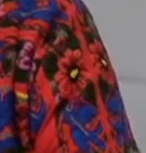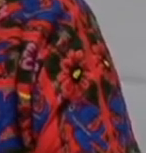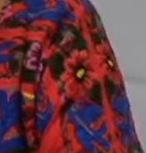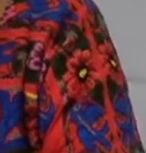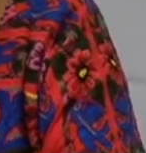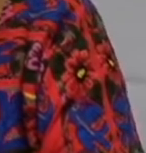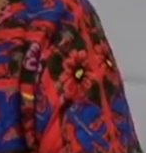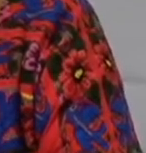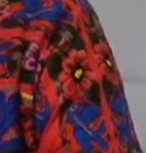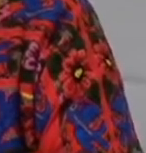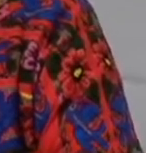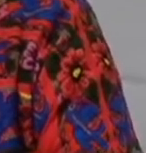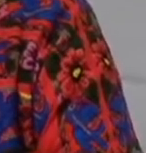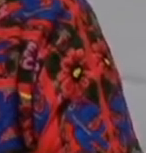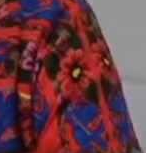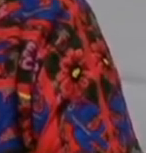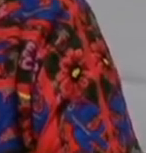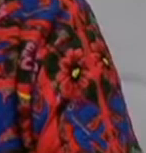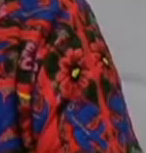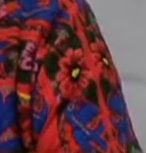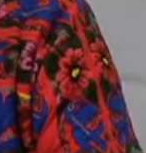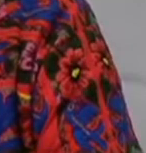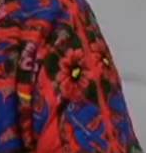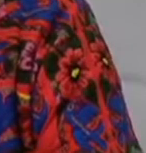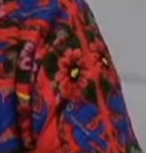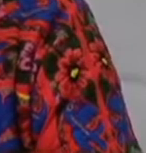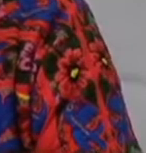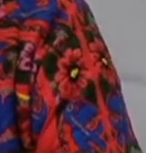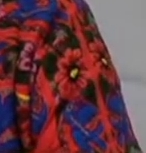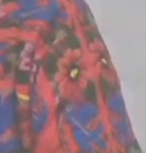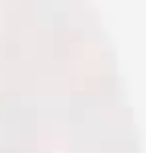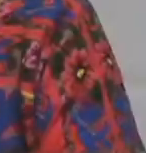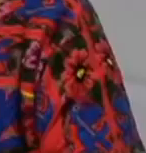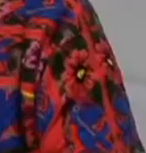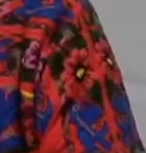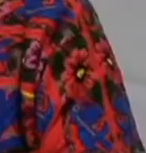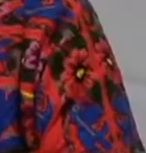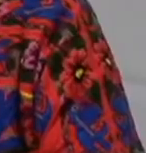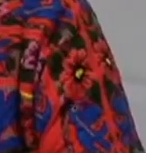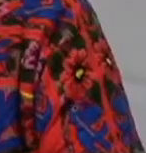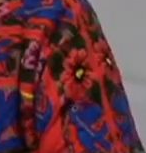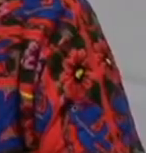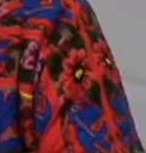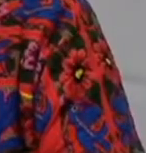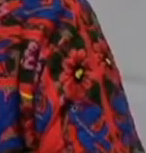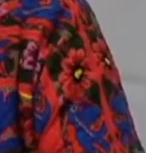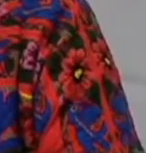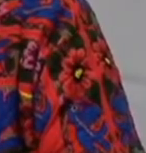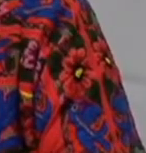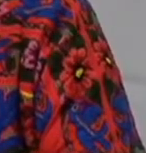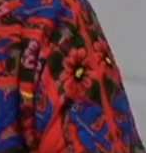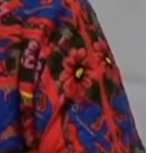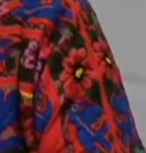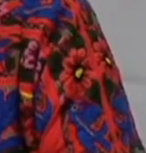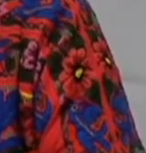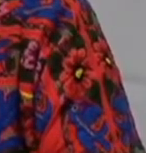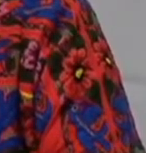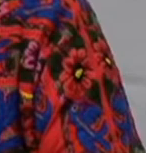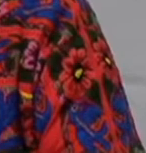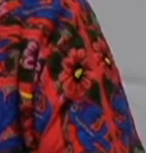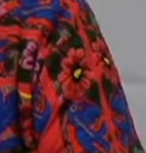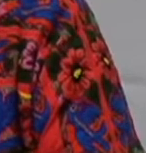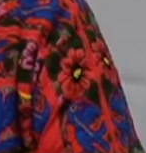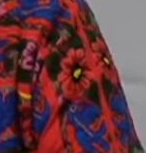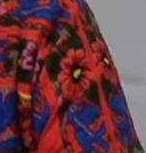o reaccionaria o que tenía todo de ganar. Yo los veo a ellos como víctimas y no los